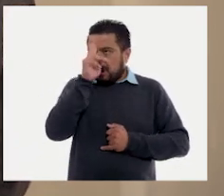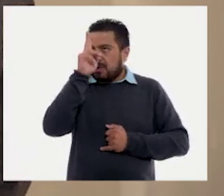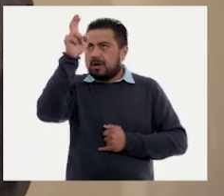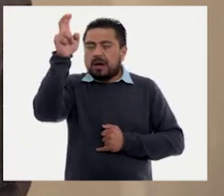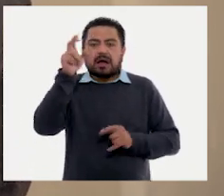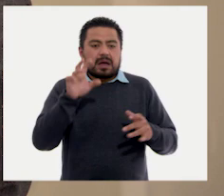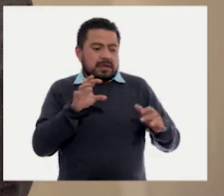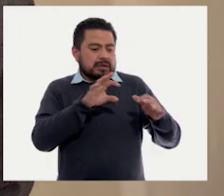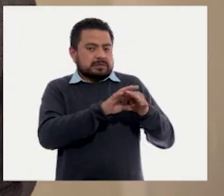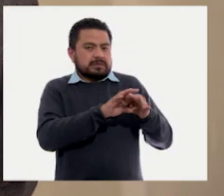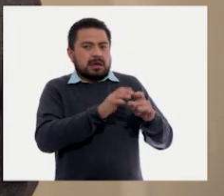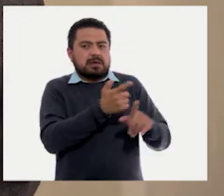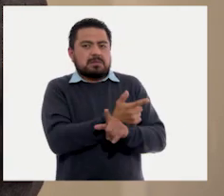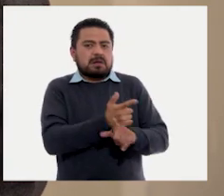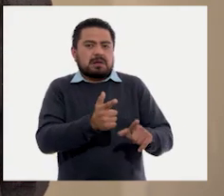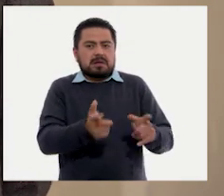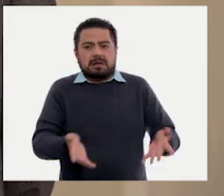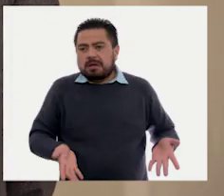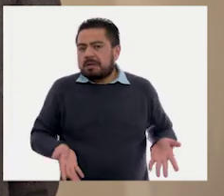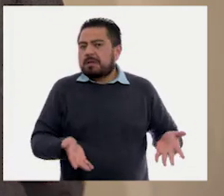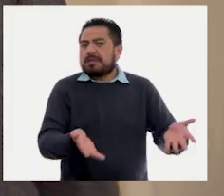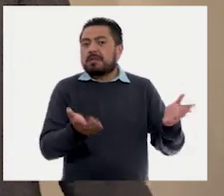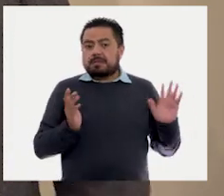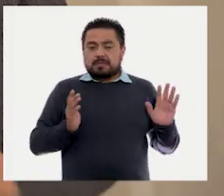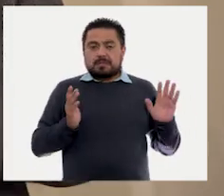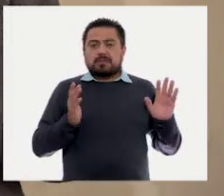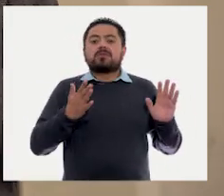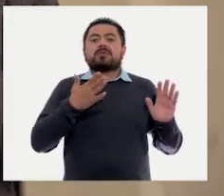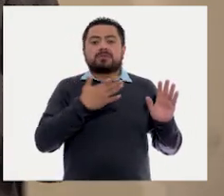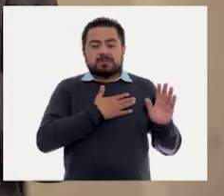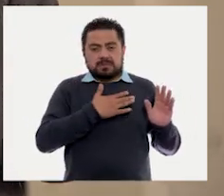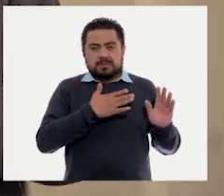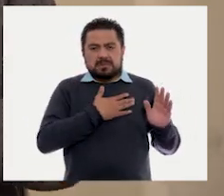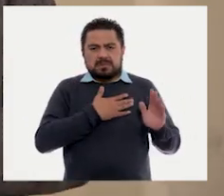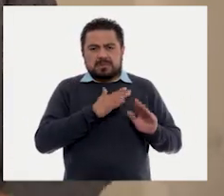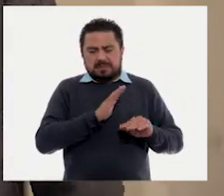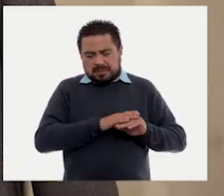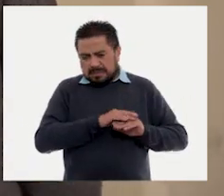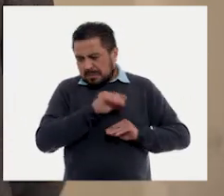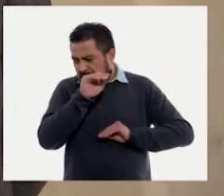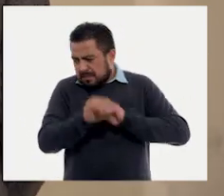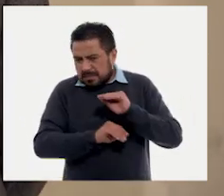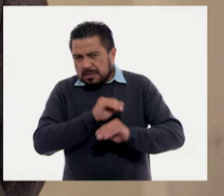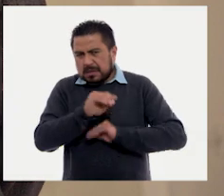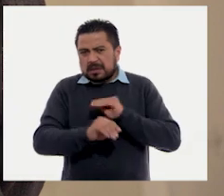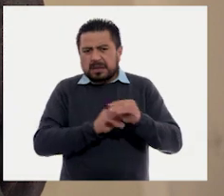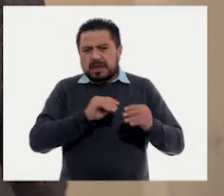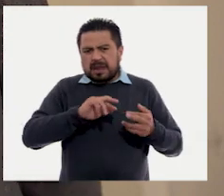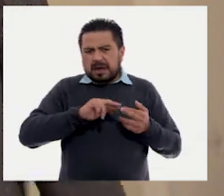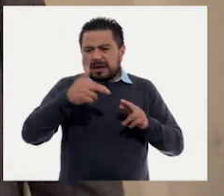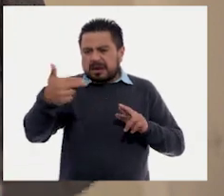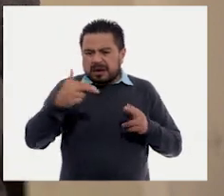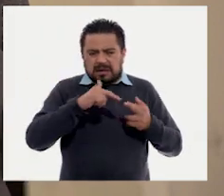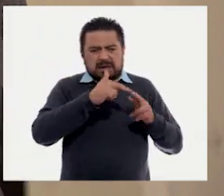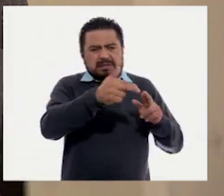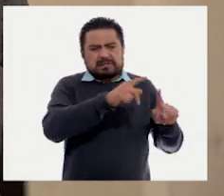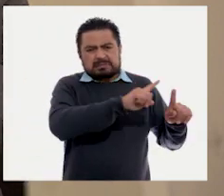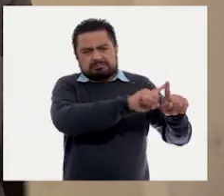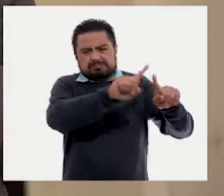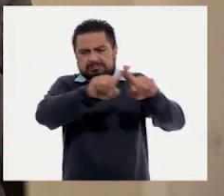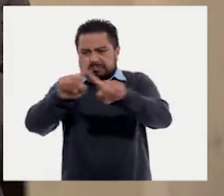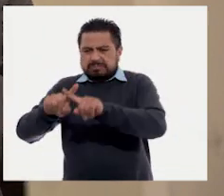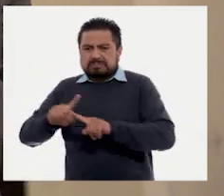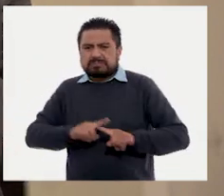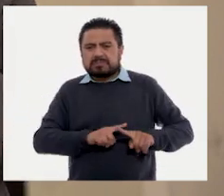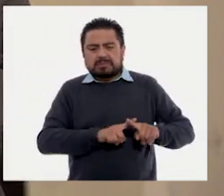son asociaciones libres. Y entonces pues voy formulando relaciones de diferentes